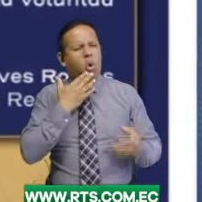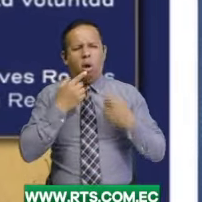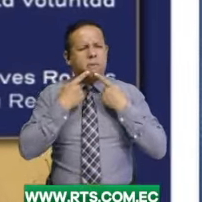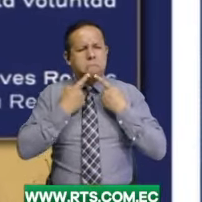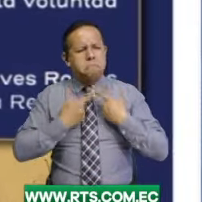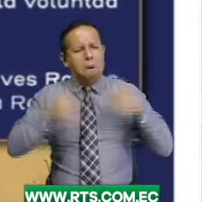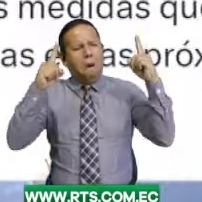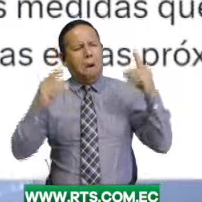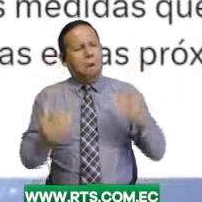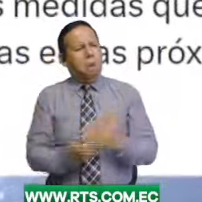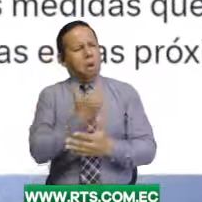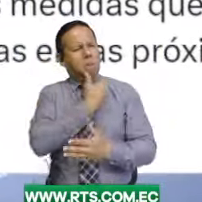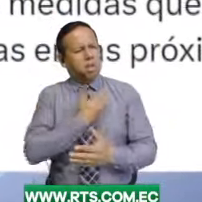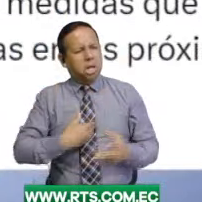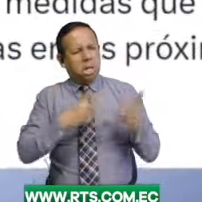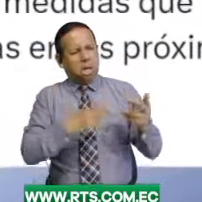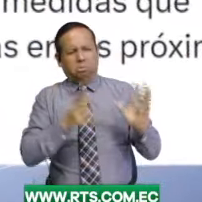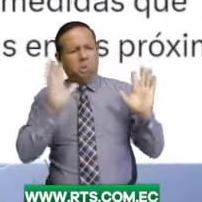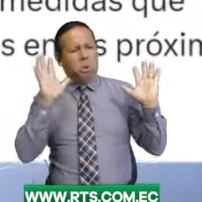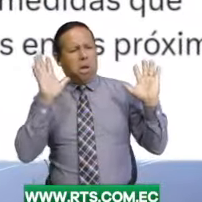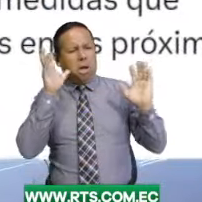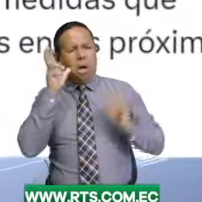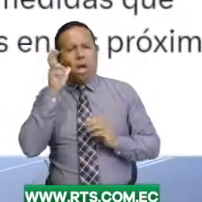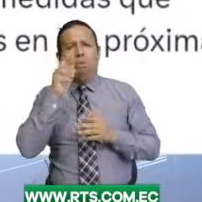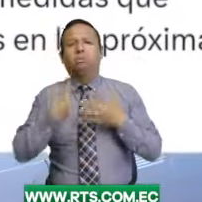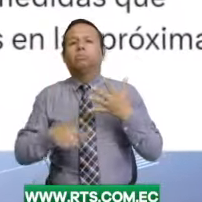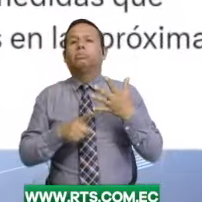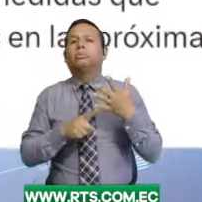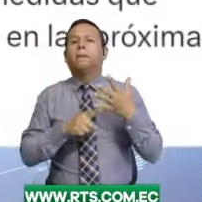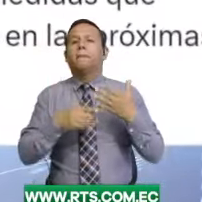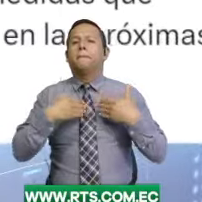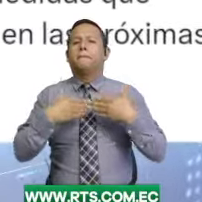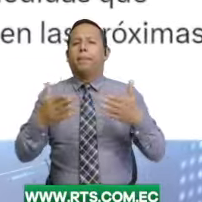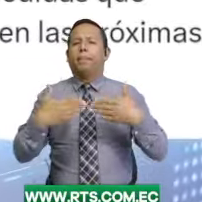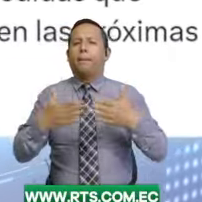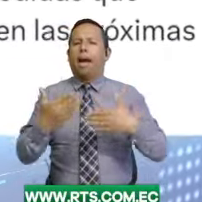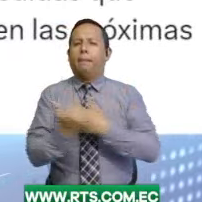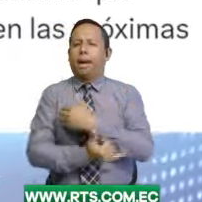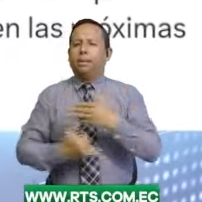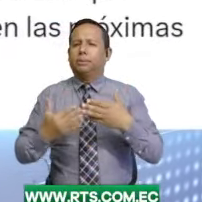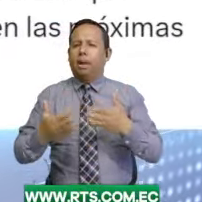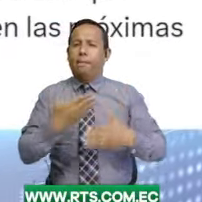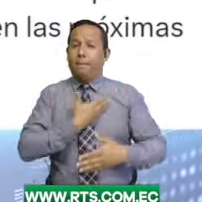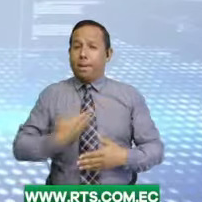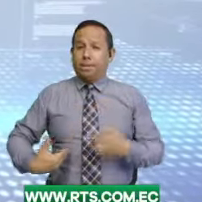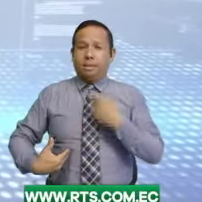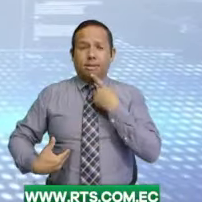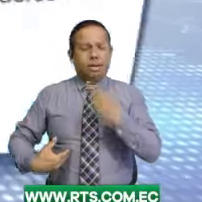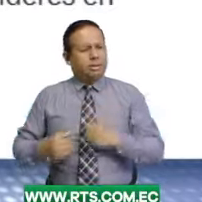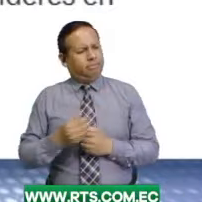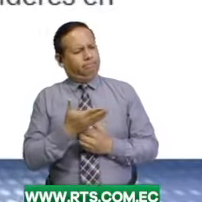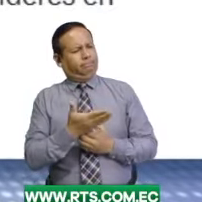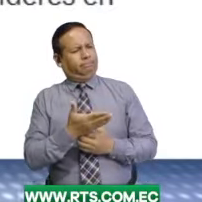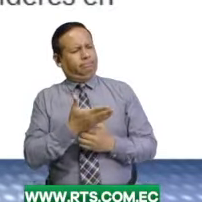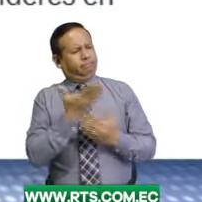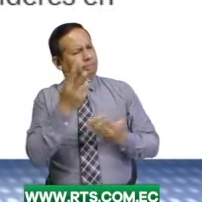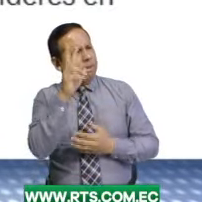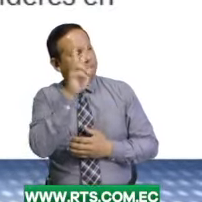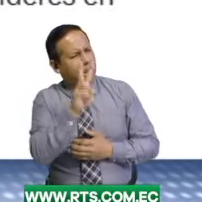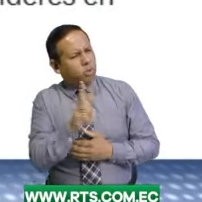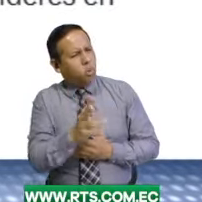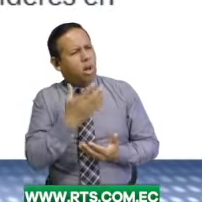Nicolás Maduro. José Raúl Mulino, de Panamá, se sumó al rechazo generalizado, expresó. El jefe de Estado de